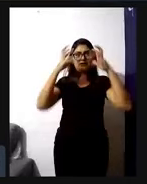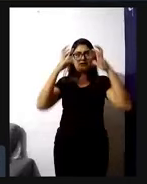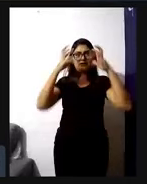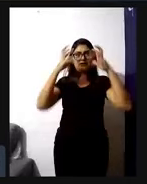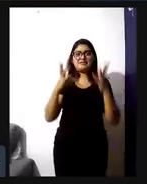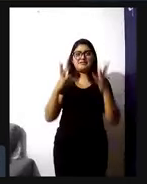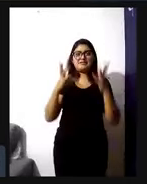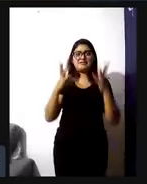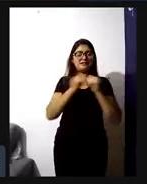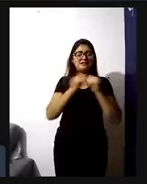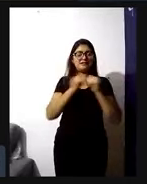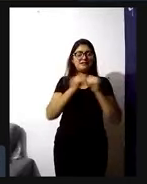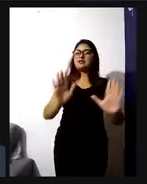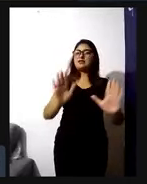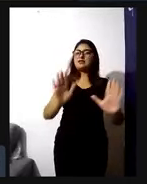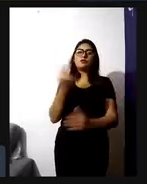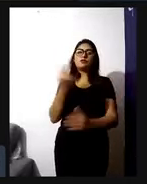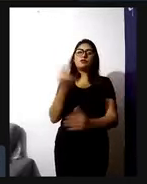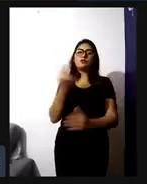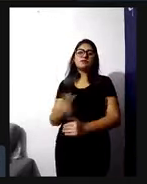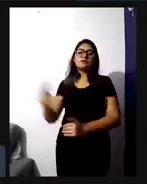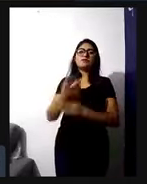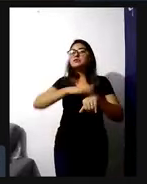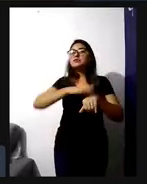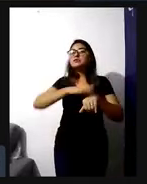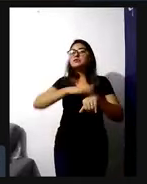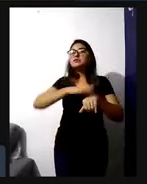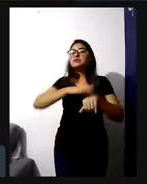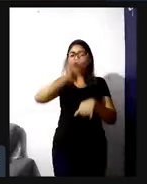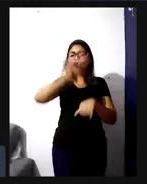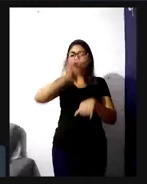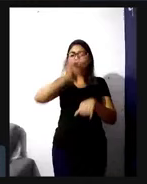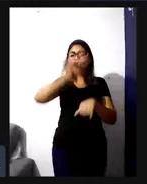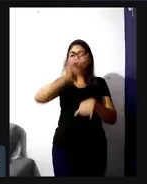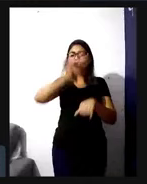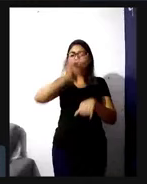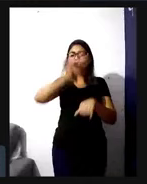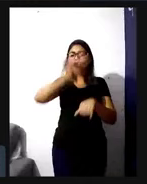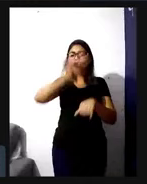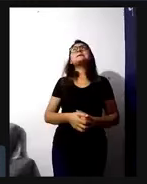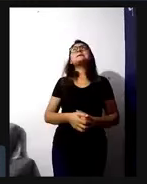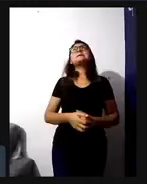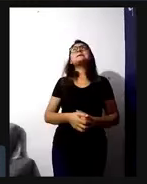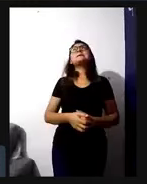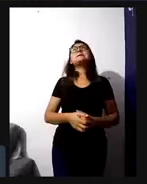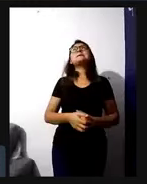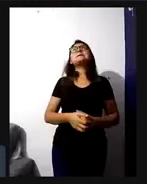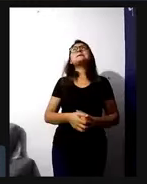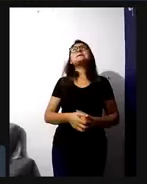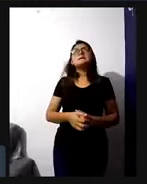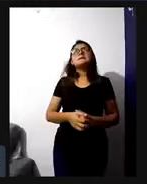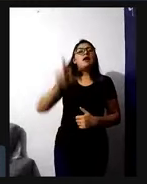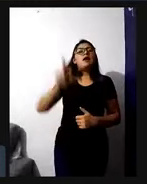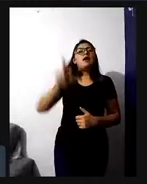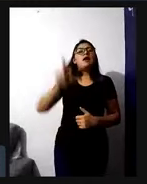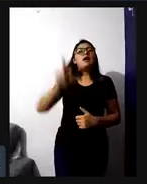Híjole, en España se creó una medida donde a los chicos